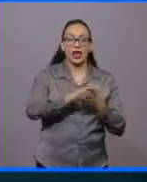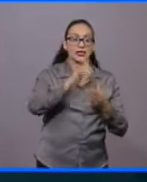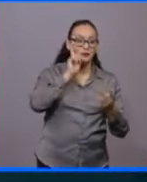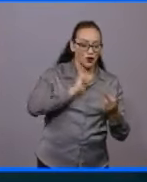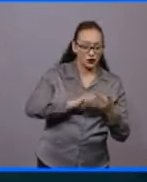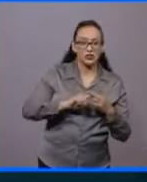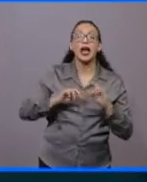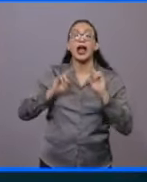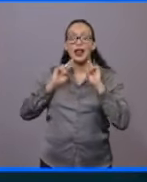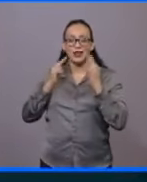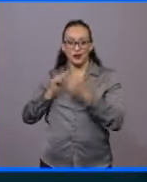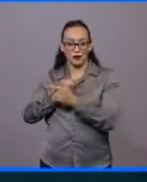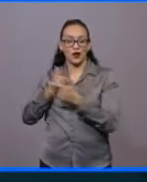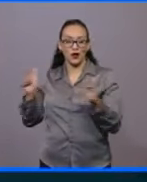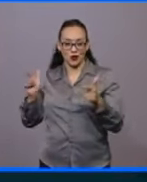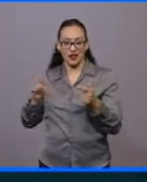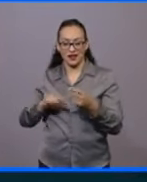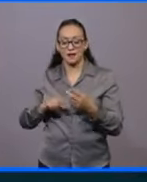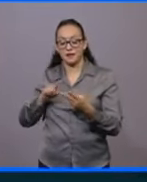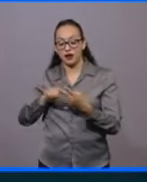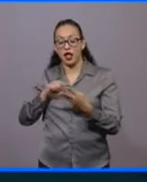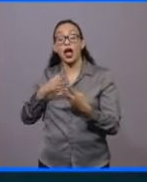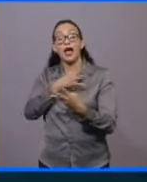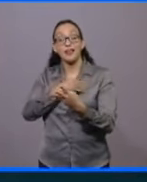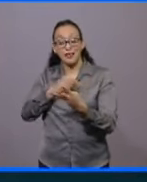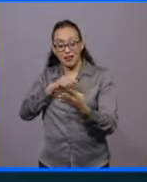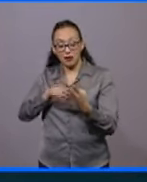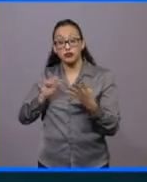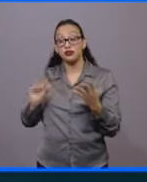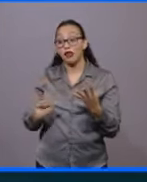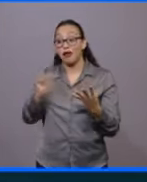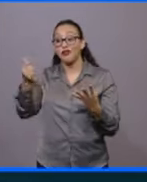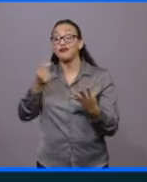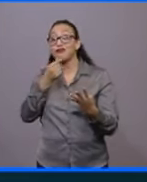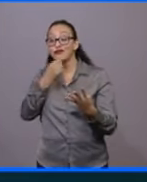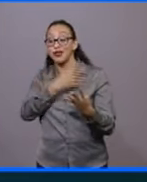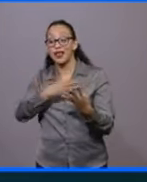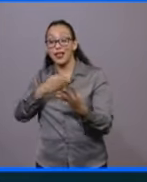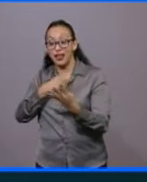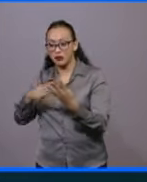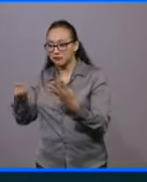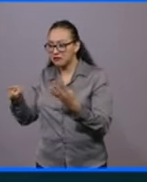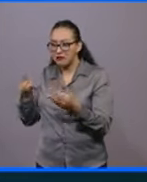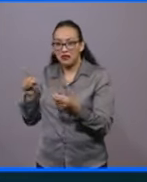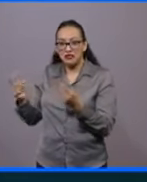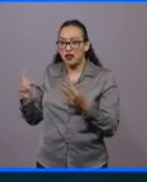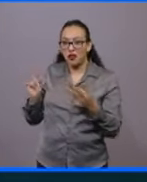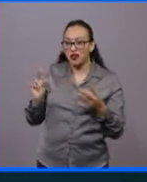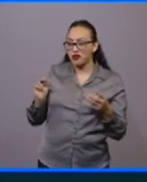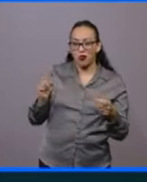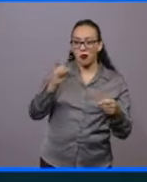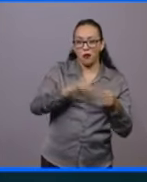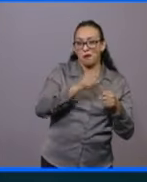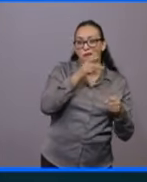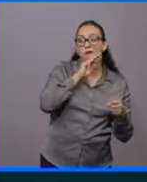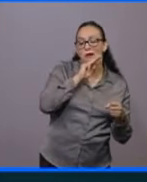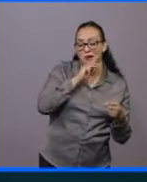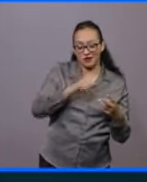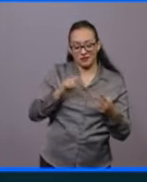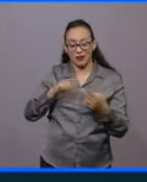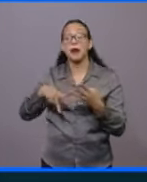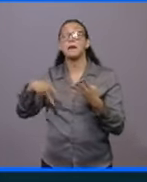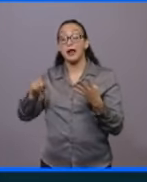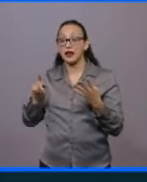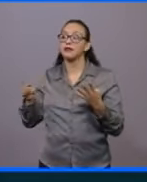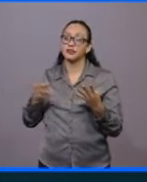la concubina, a los hijos e incluso a un infante de la que no se logró comprobar su relación filial, pero sí la